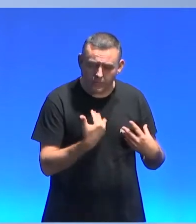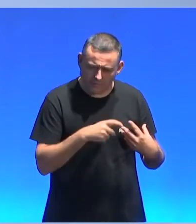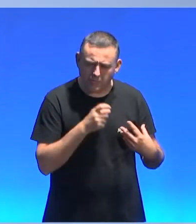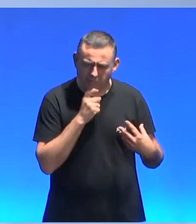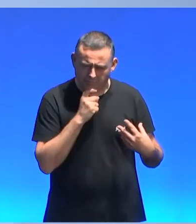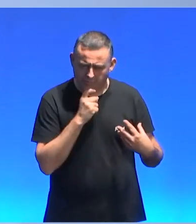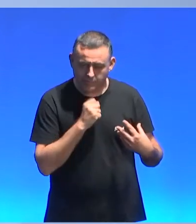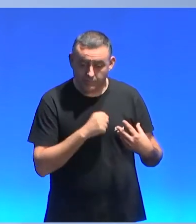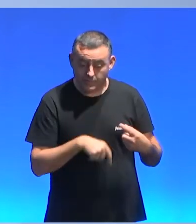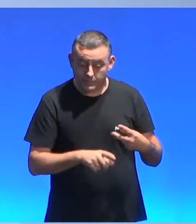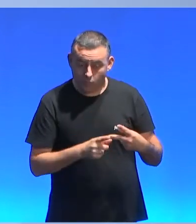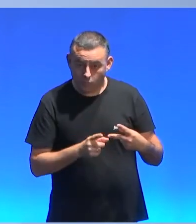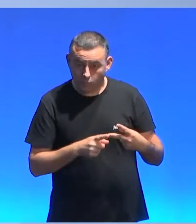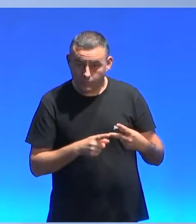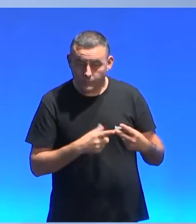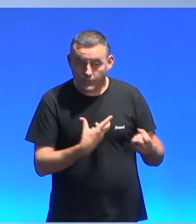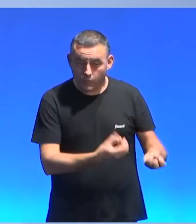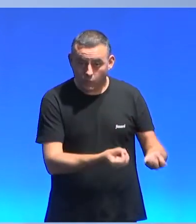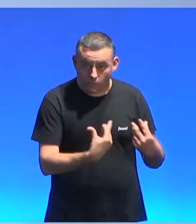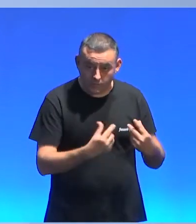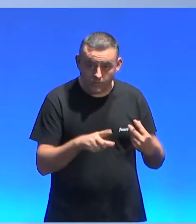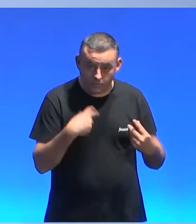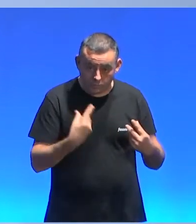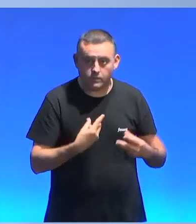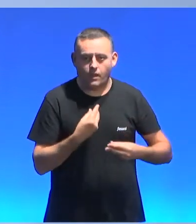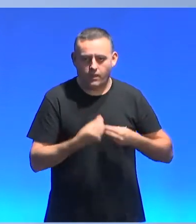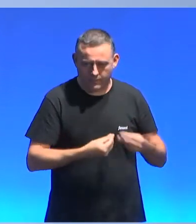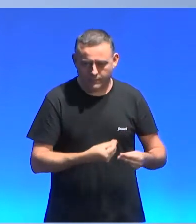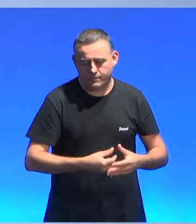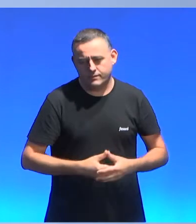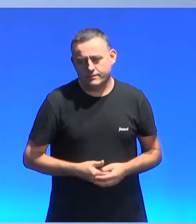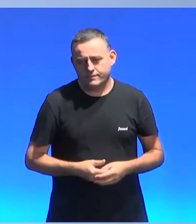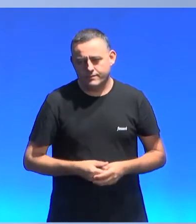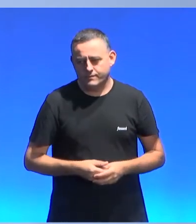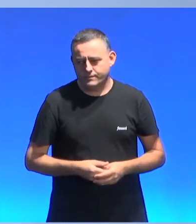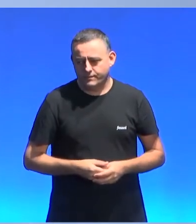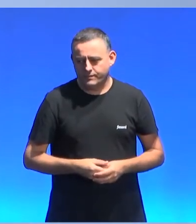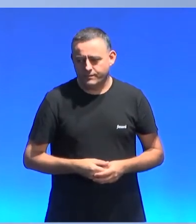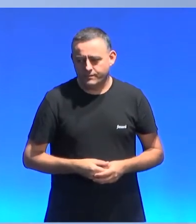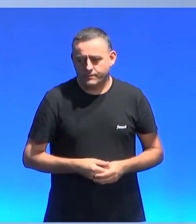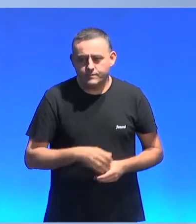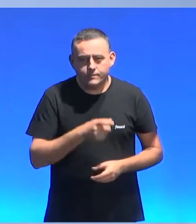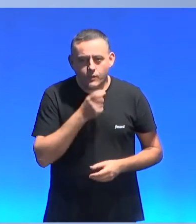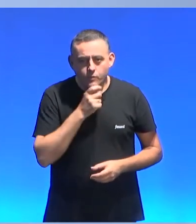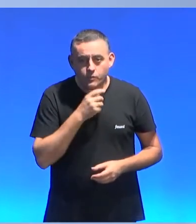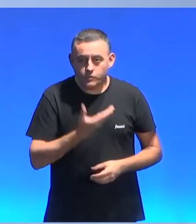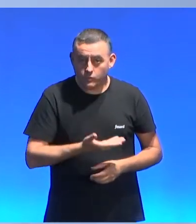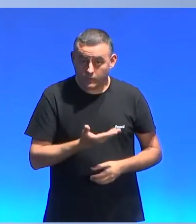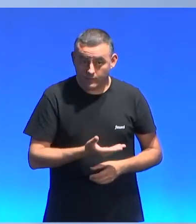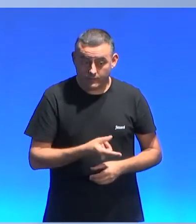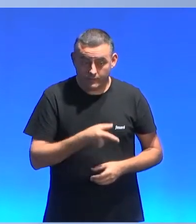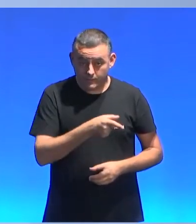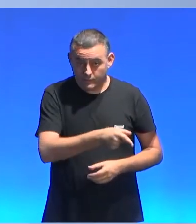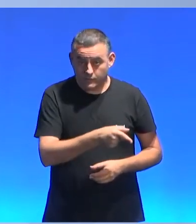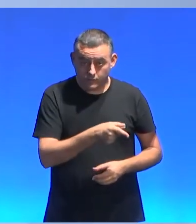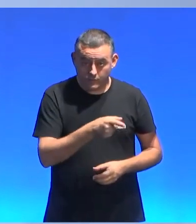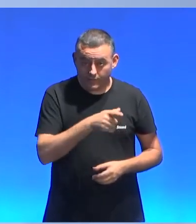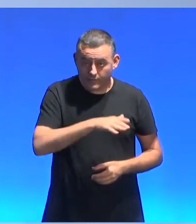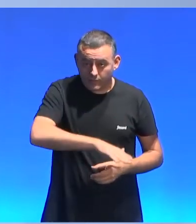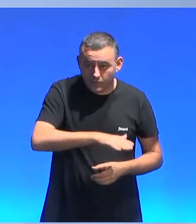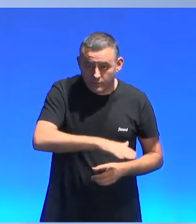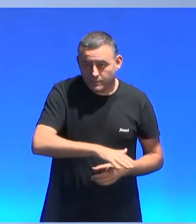un truco para abrir estas puertas secretas del pensamiento